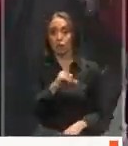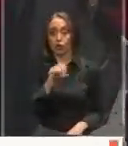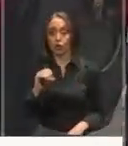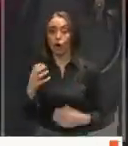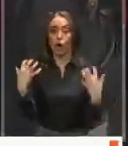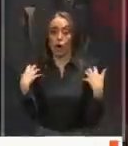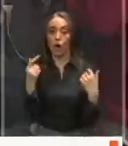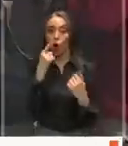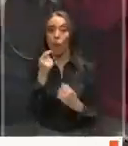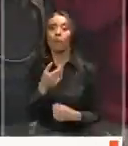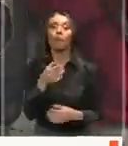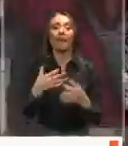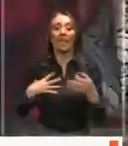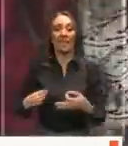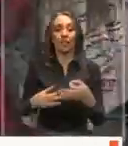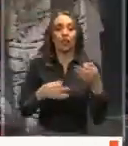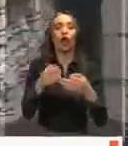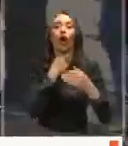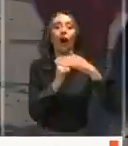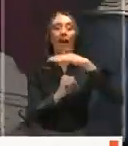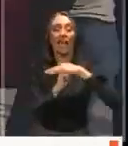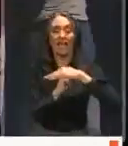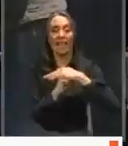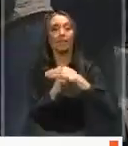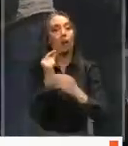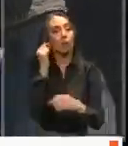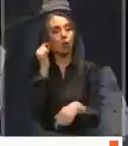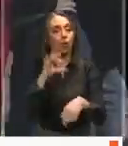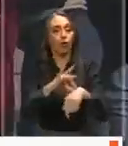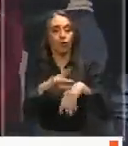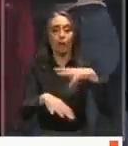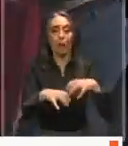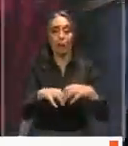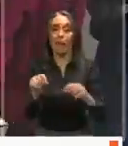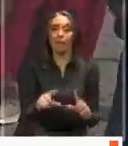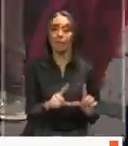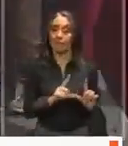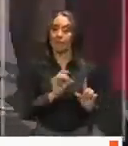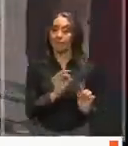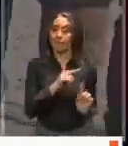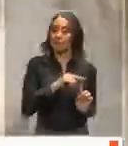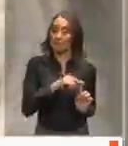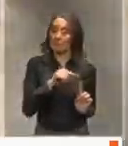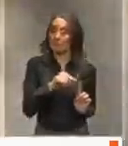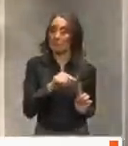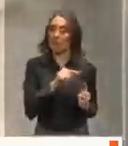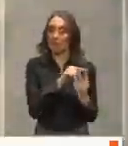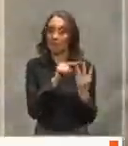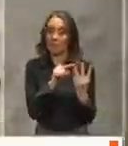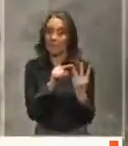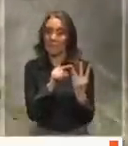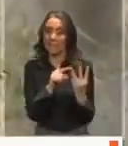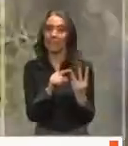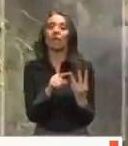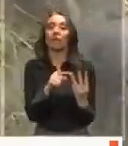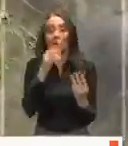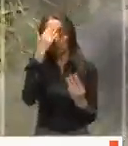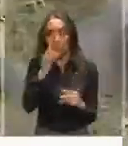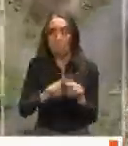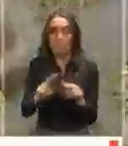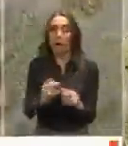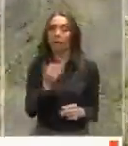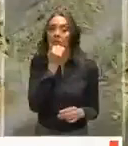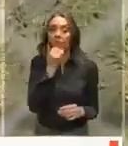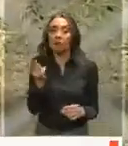su hijo y gerente, y también a la veterinaria titular del recinto. Todos, según el Ministerio Público, habrían actuado de forma negligente al